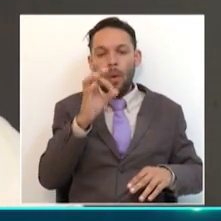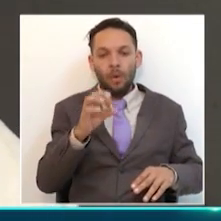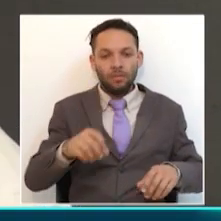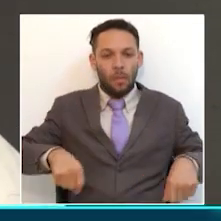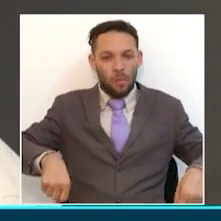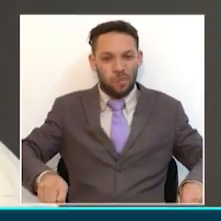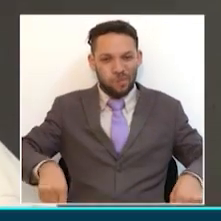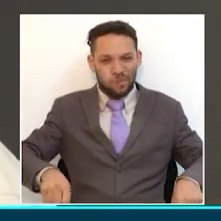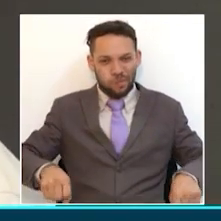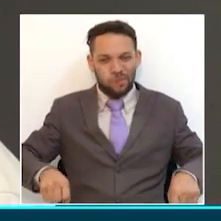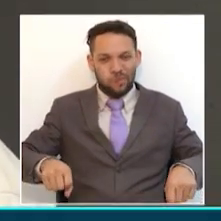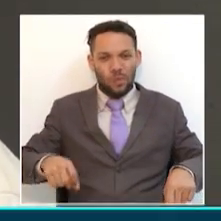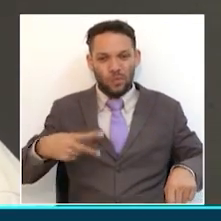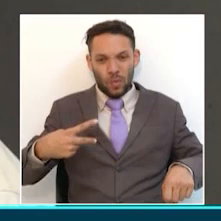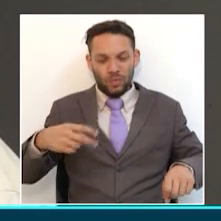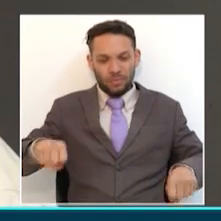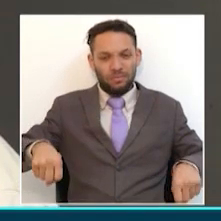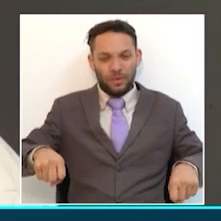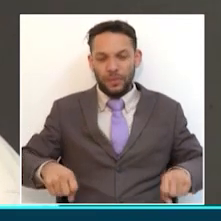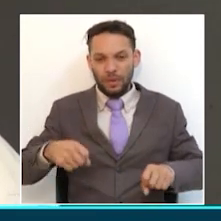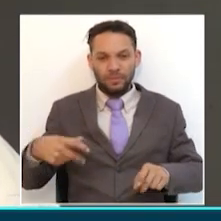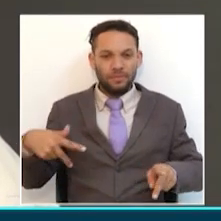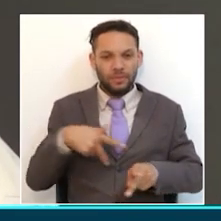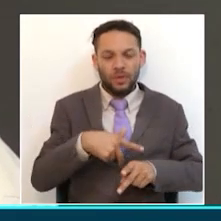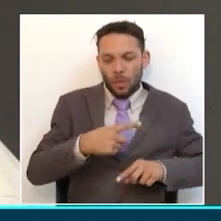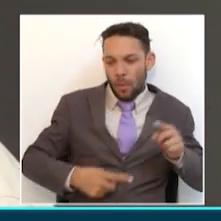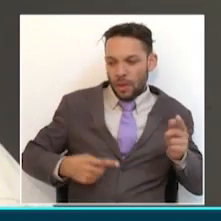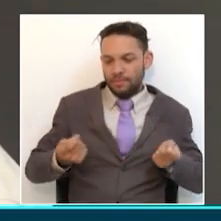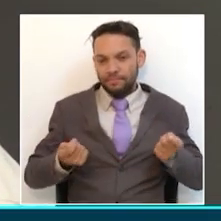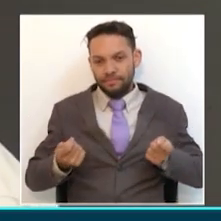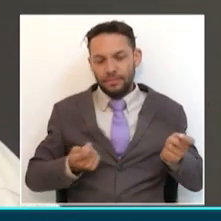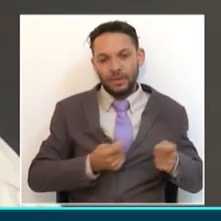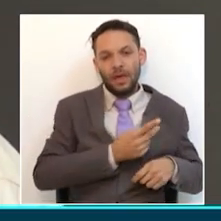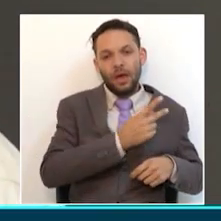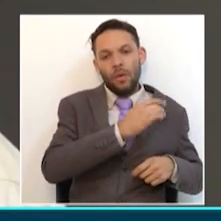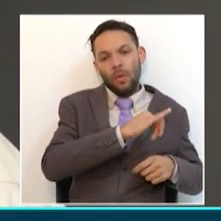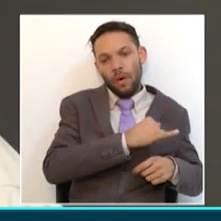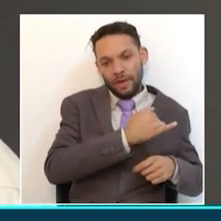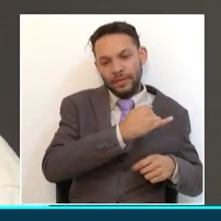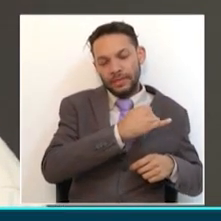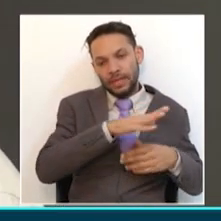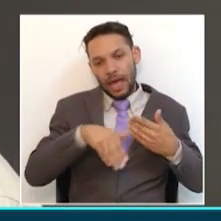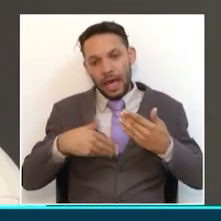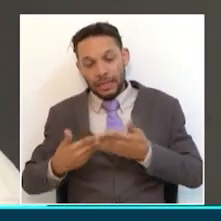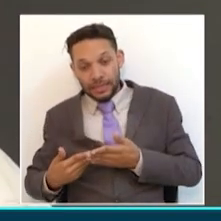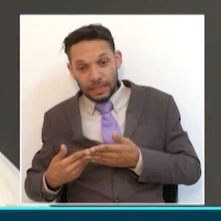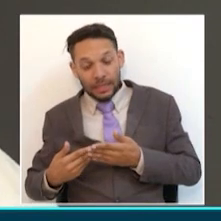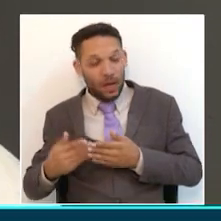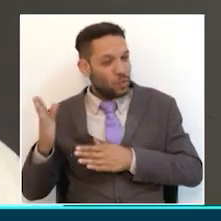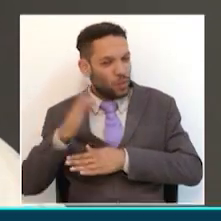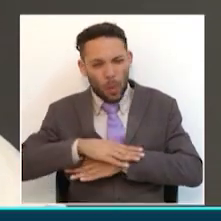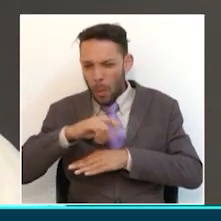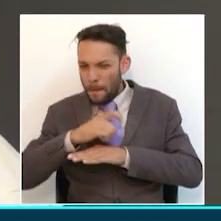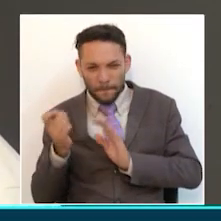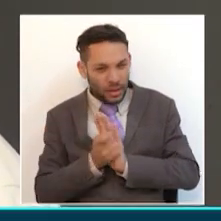que se ha decretado de las 7:30 de la mañana del jueves 21 de noviembre hasta las 12 de la noche del jueves, es decir, todo el día